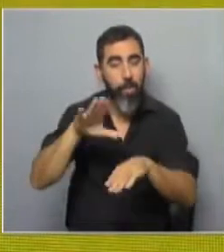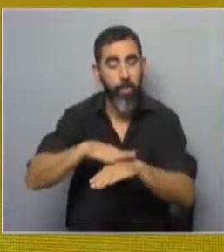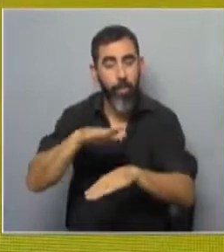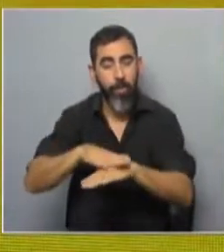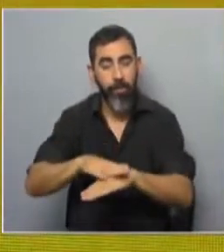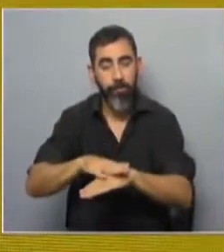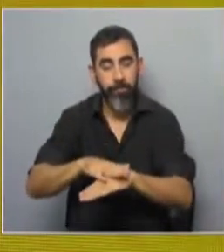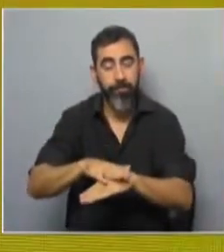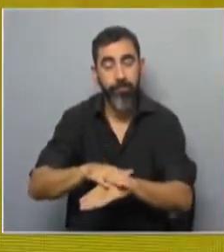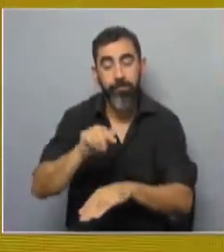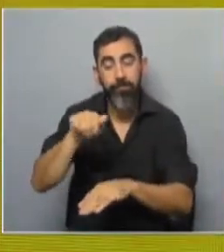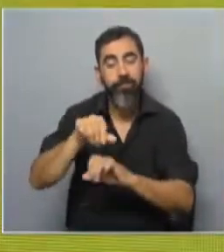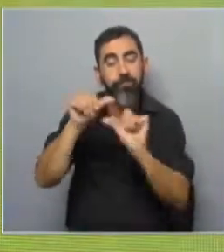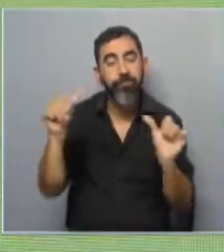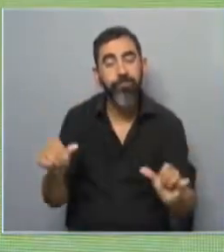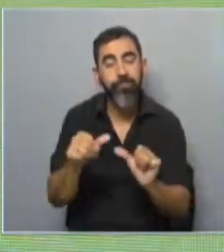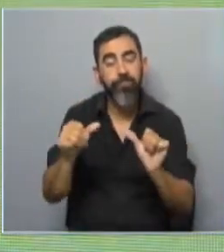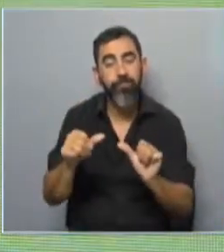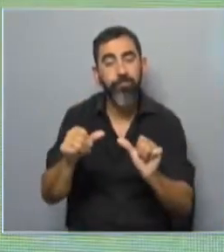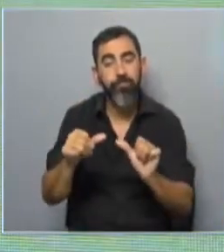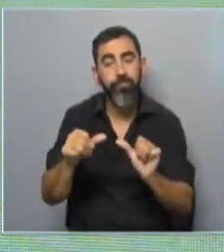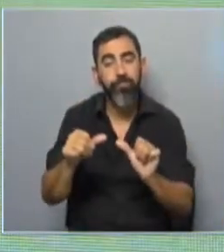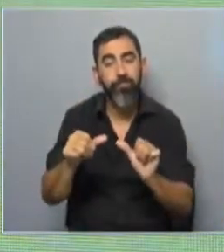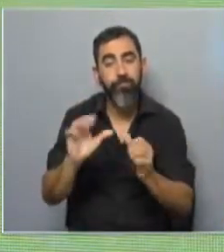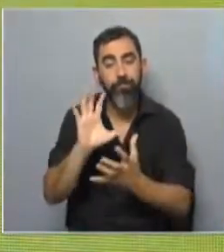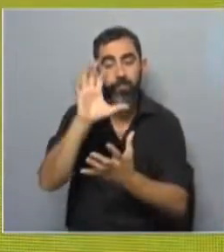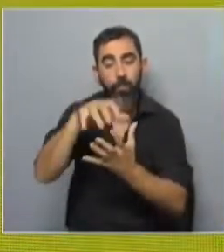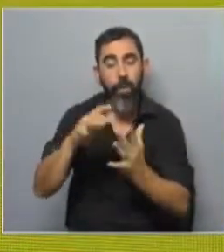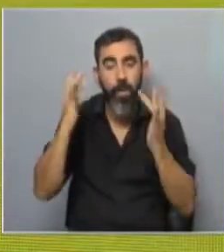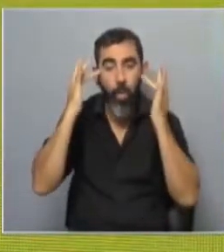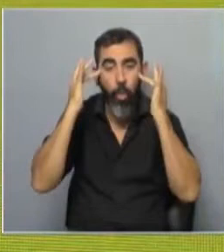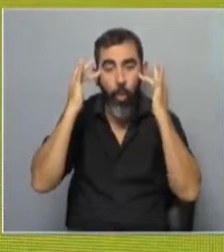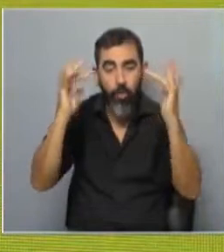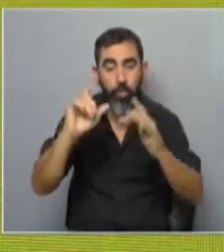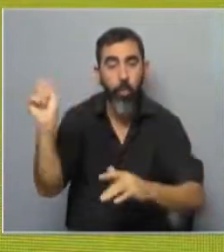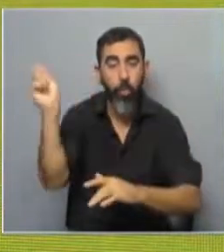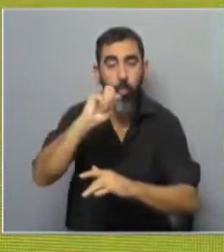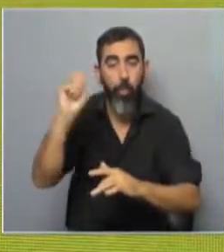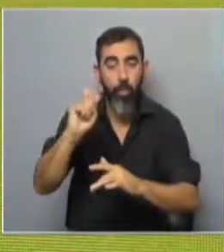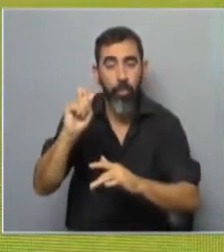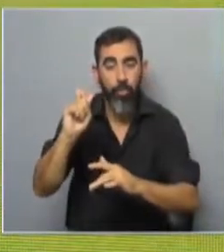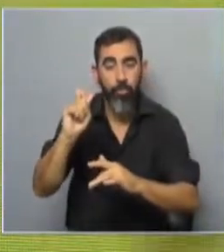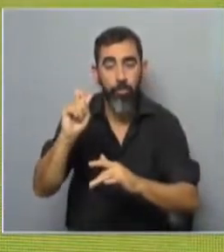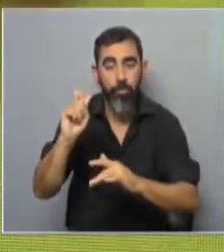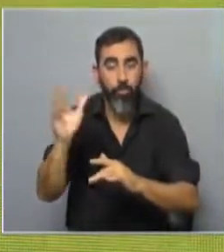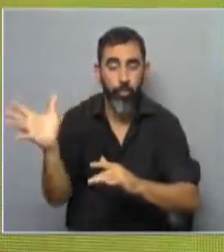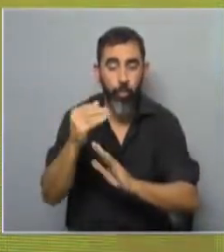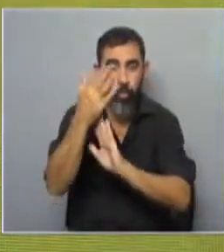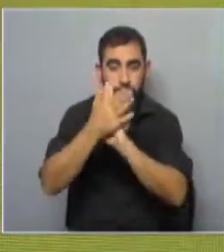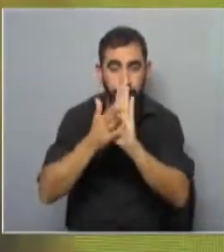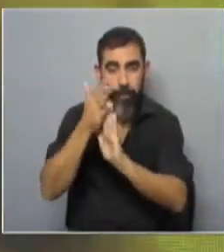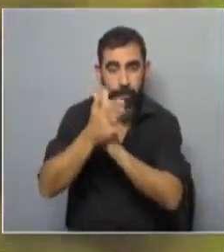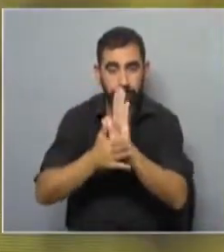que hay, que se hace, que se puede realizar en los centros educativos públicos, todos los centros del país